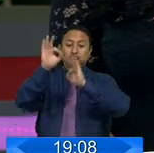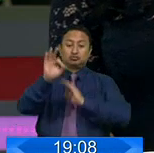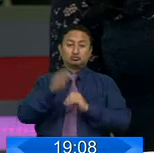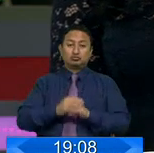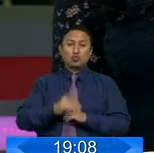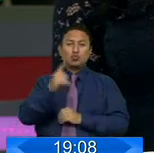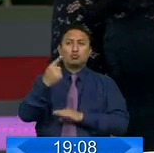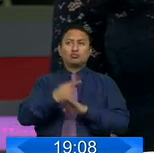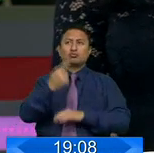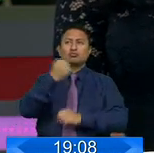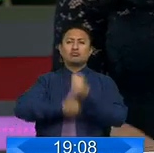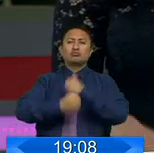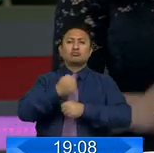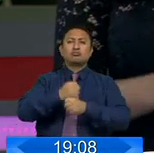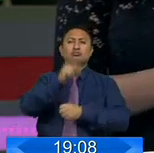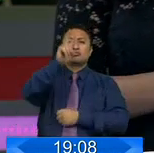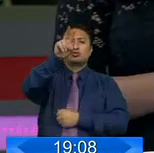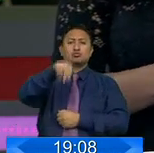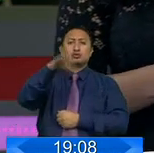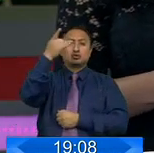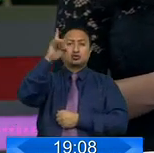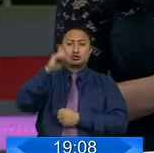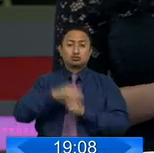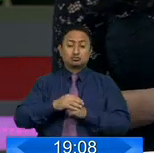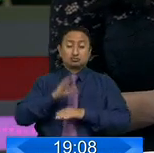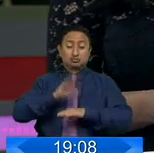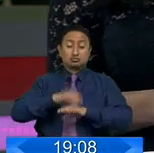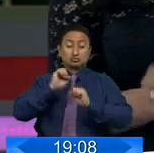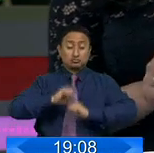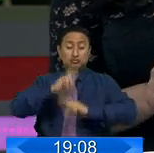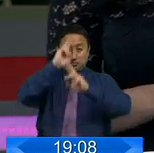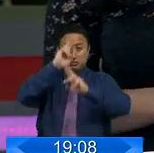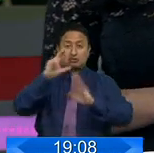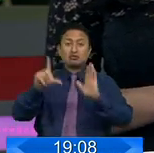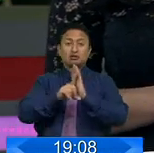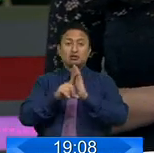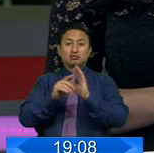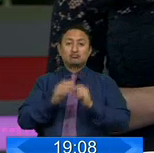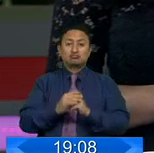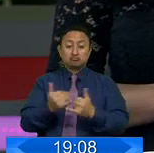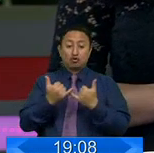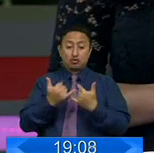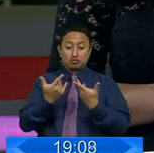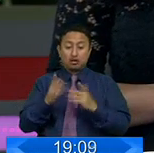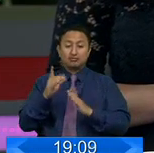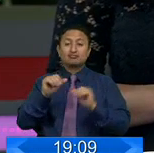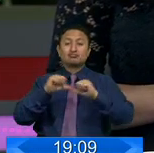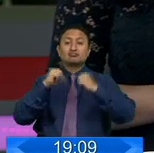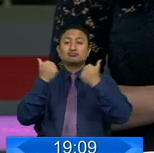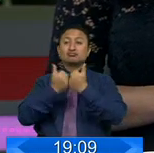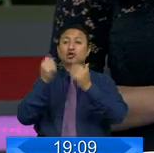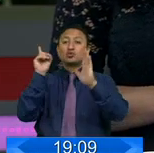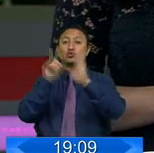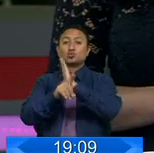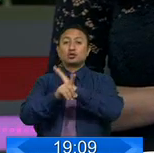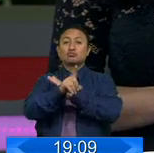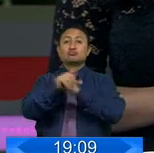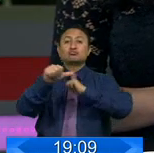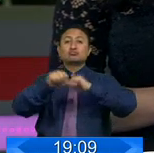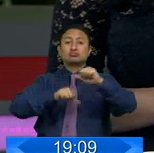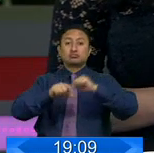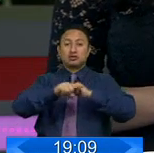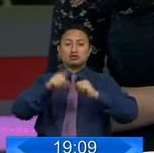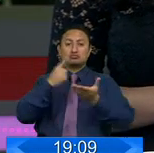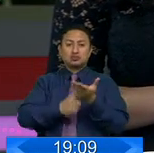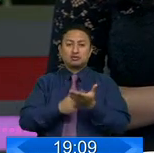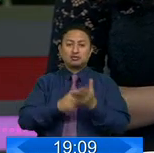el 2018, pero que lo hizo cumpliendo con la ley. Hoy se presentó una denuncia en asamblea para que la legislatura analice el caso.